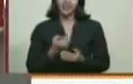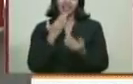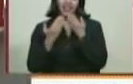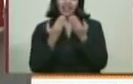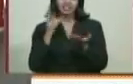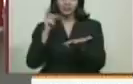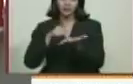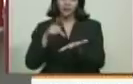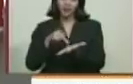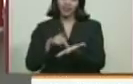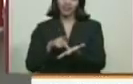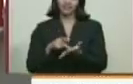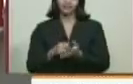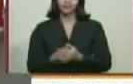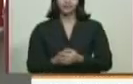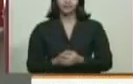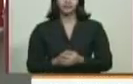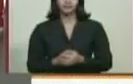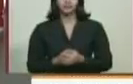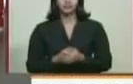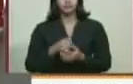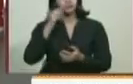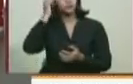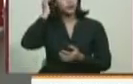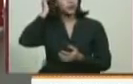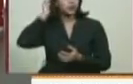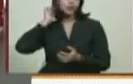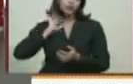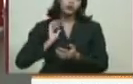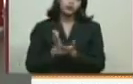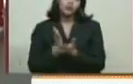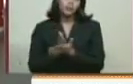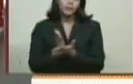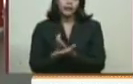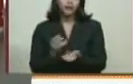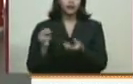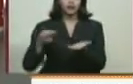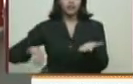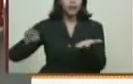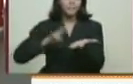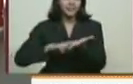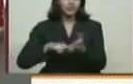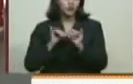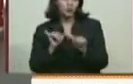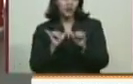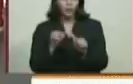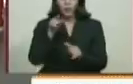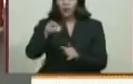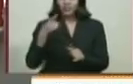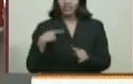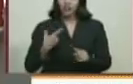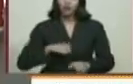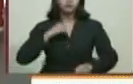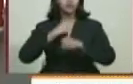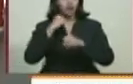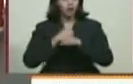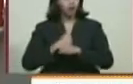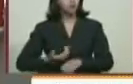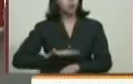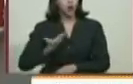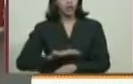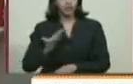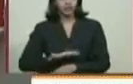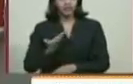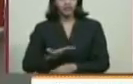venir. Yo casi siempre repito lo mismo, pero sí sabemos que en verdad usted tiene un trabajo importantísimo. En